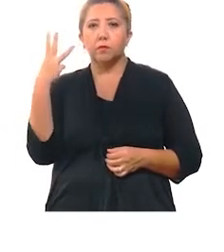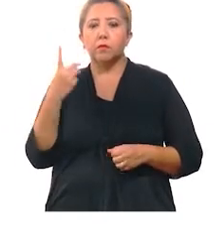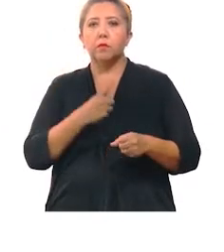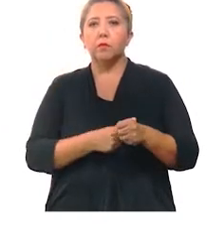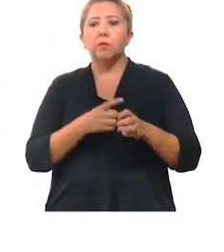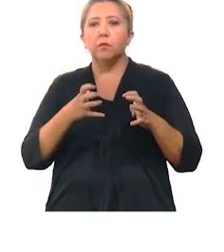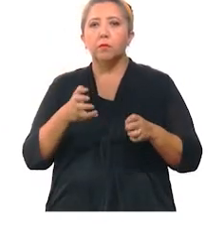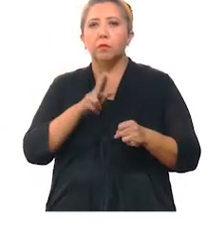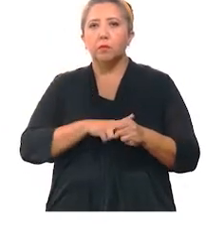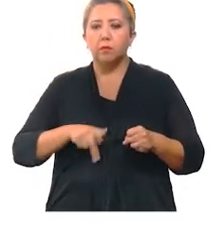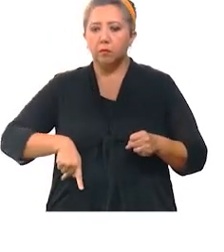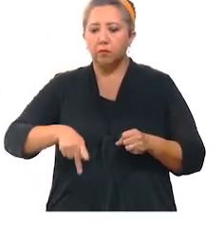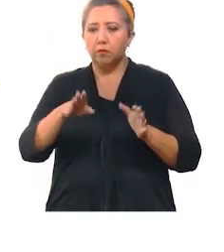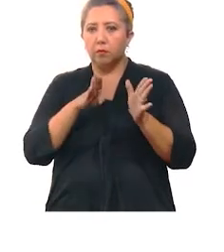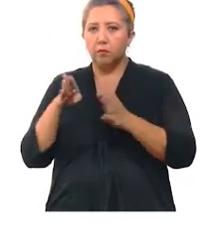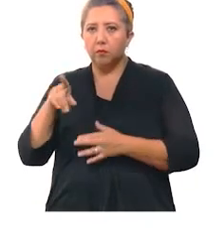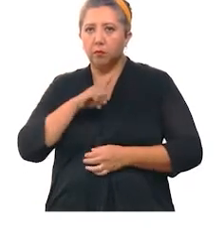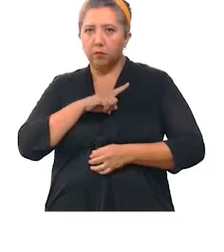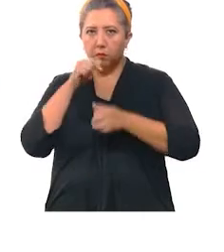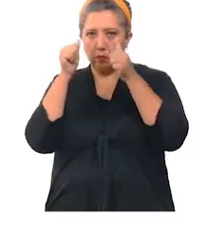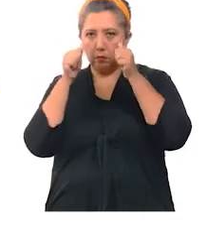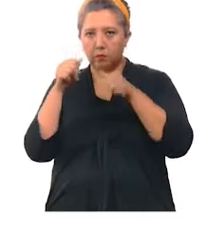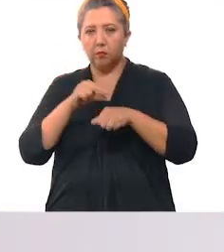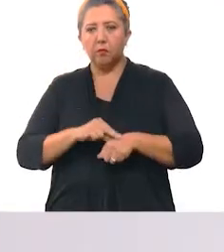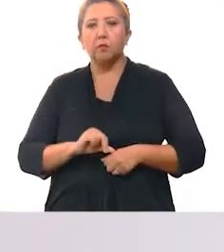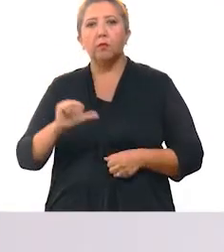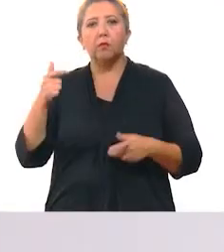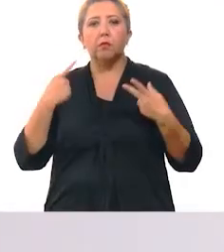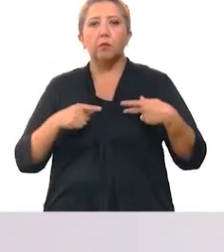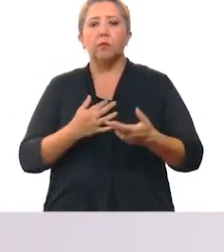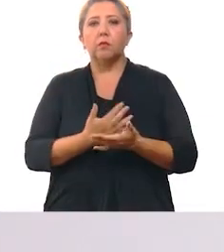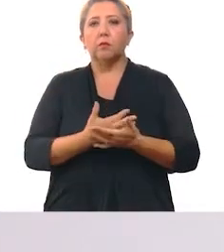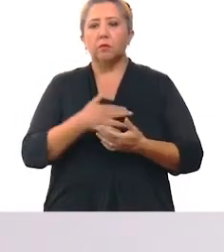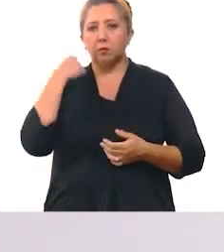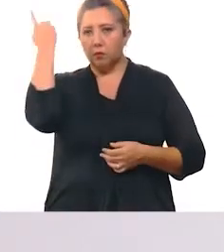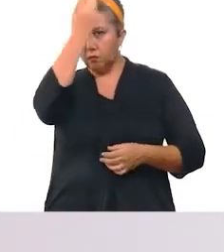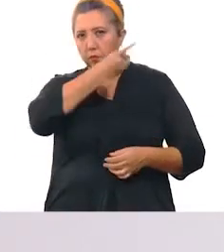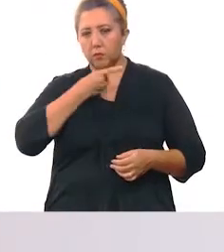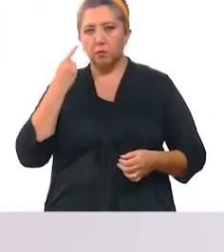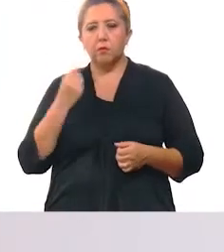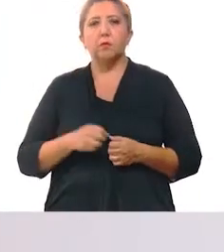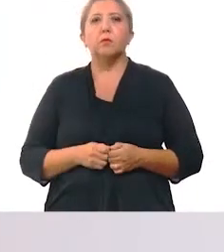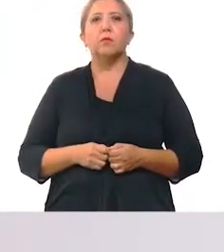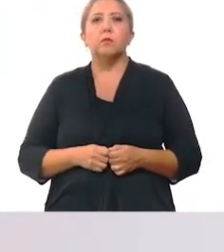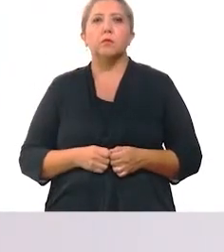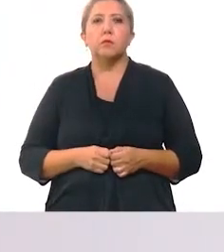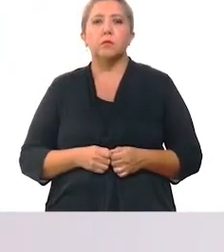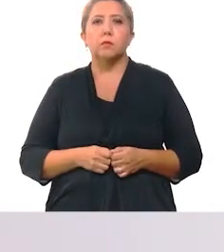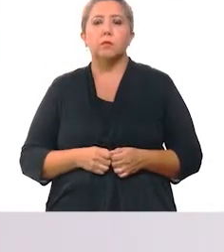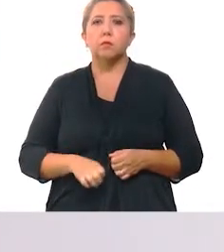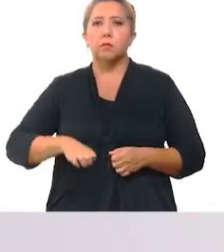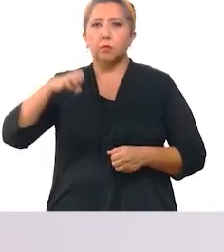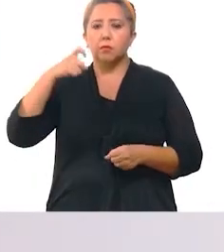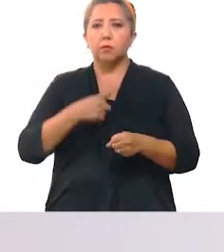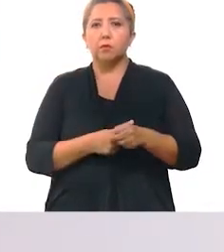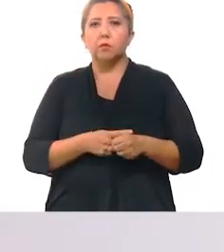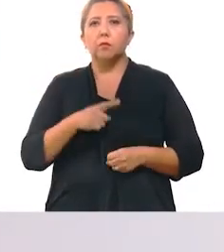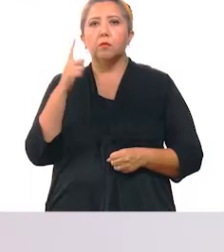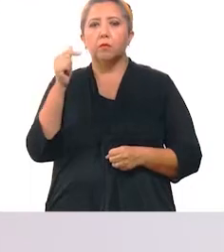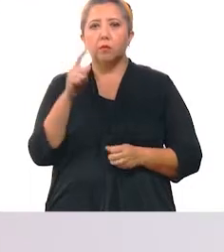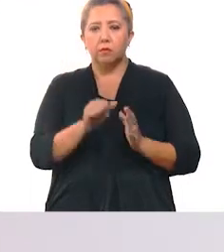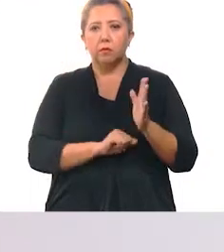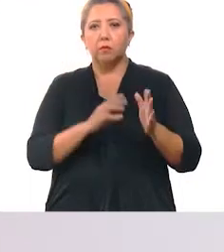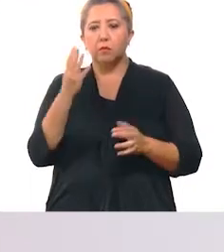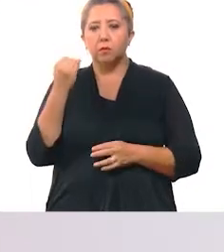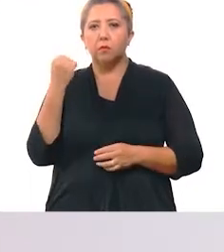casos positivos están en hospitales públicos y en aislamiento total. Hay otros pacientes a la espera de diagnóstico. El rango de edad de los casos